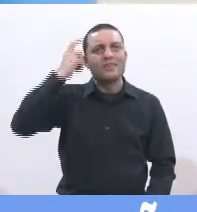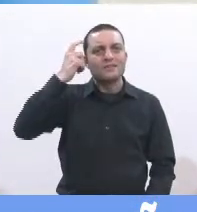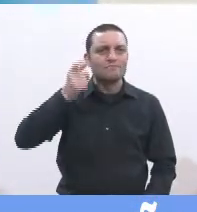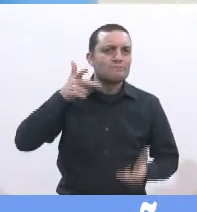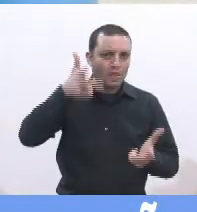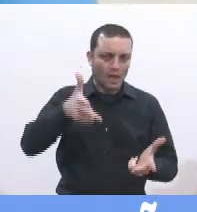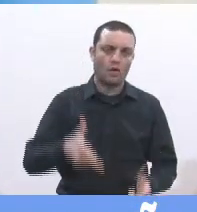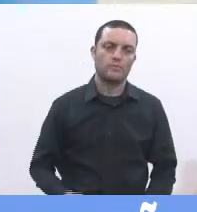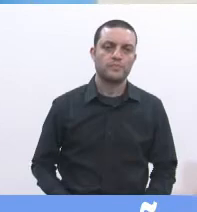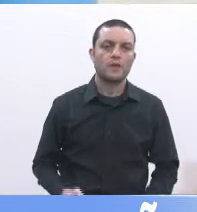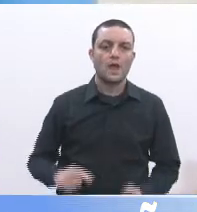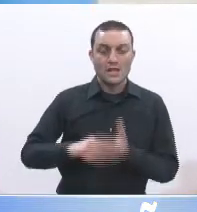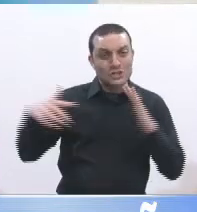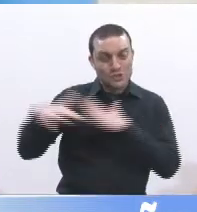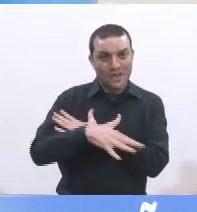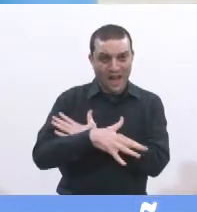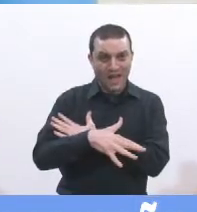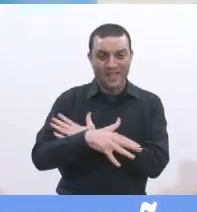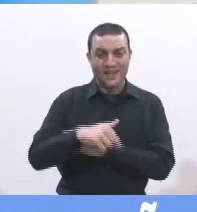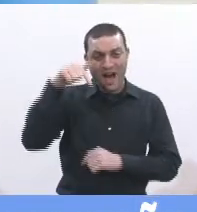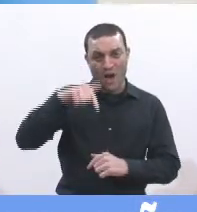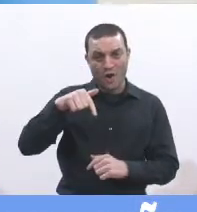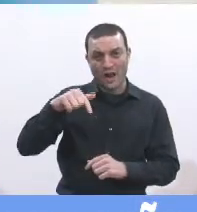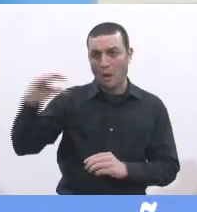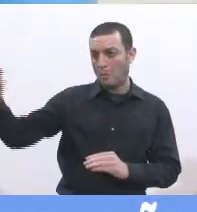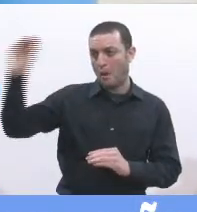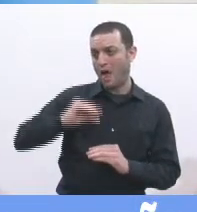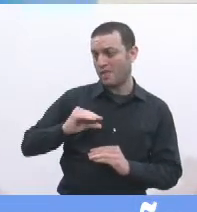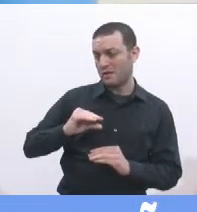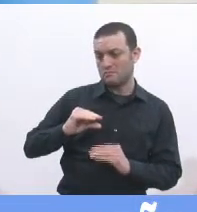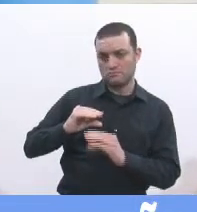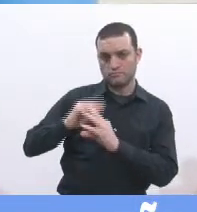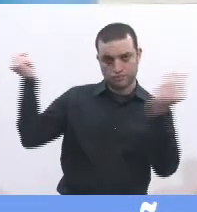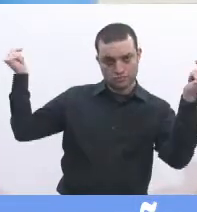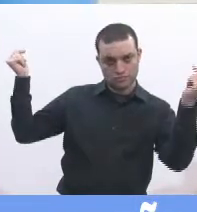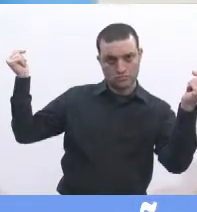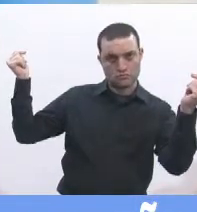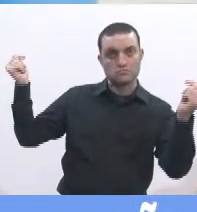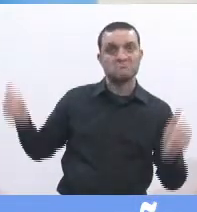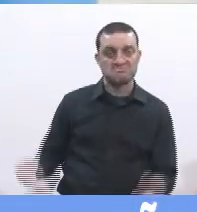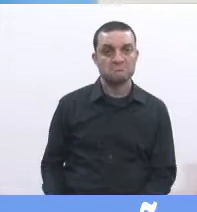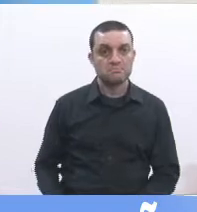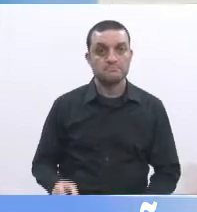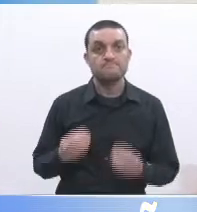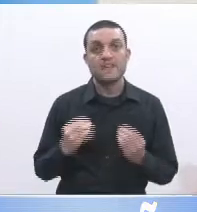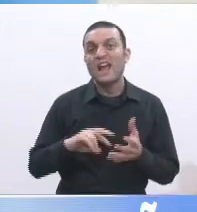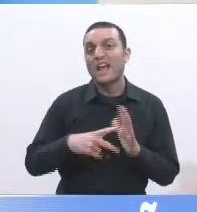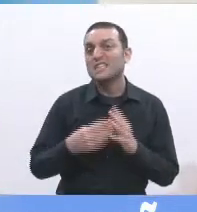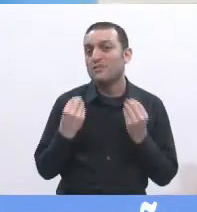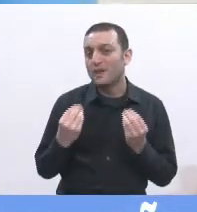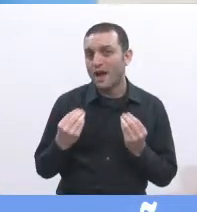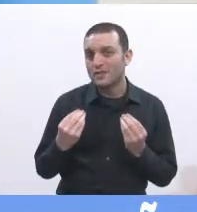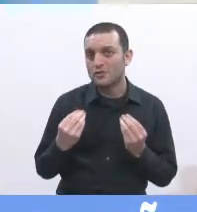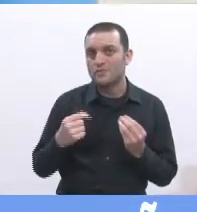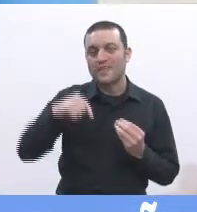mí me gustaría graficarles claramente lo que significa esa plata en lo que quedan los meses de este año. Significa no pagarle el sueldo a 20.000 de